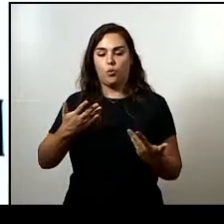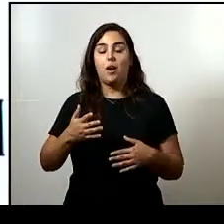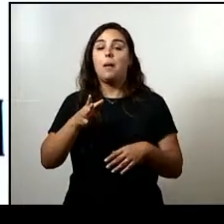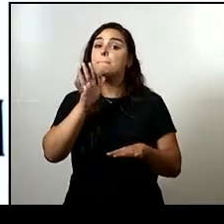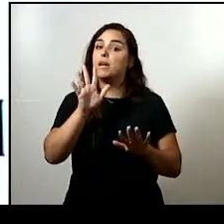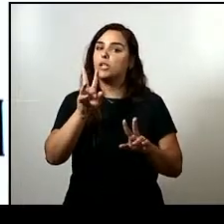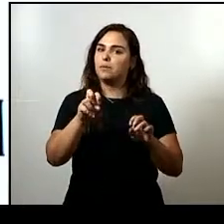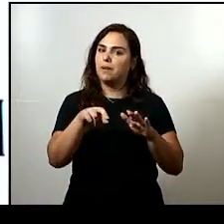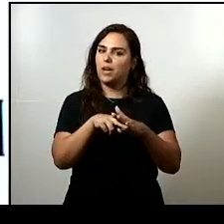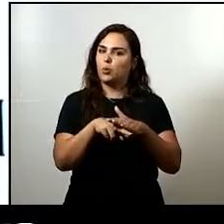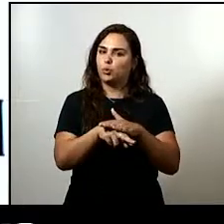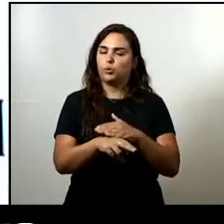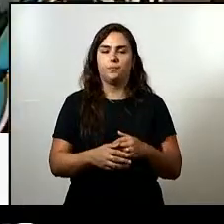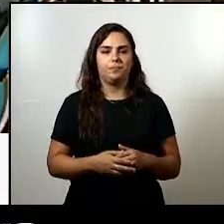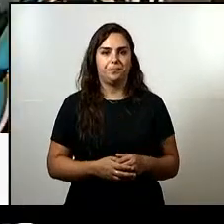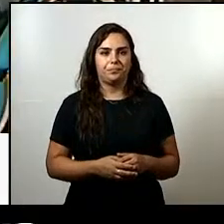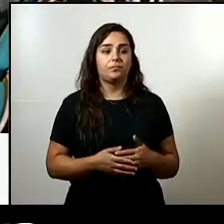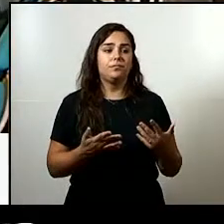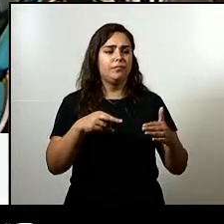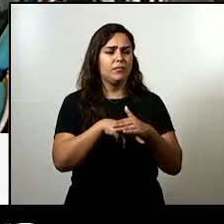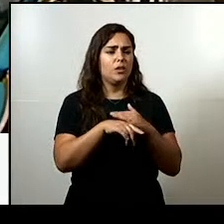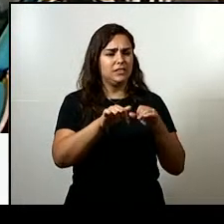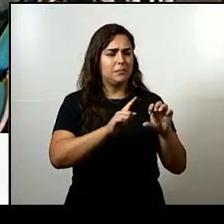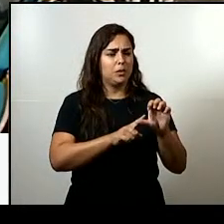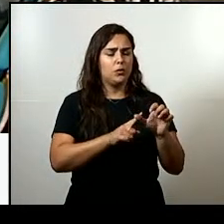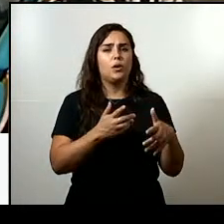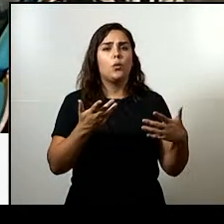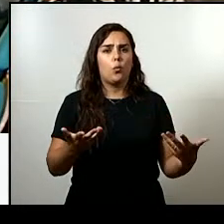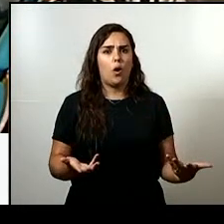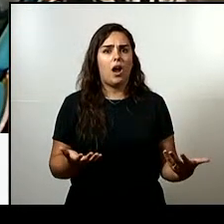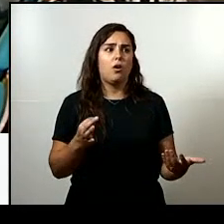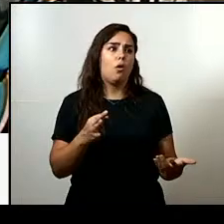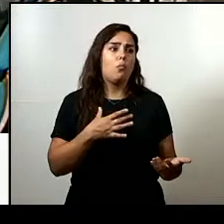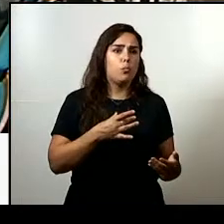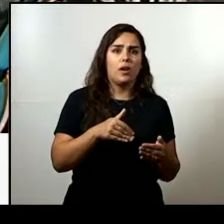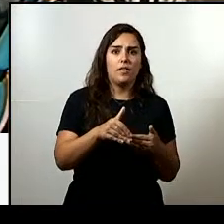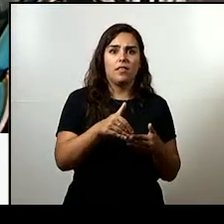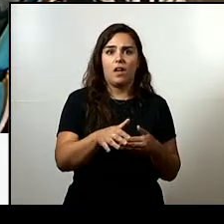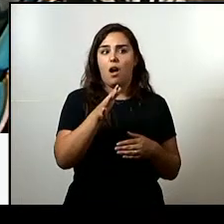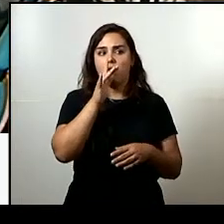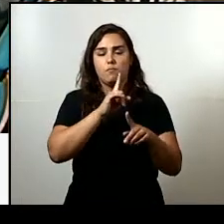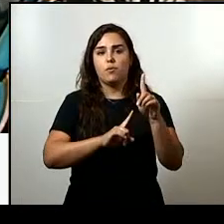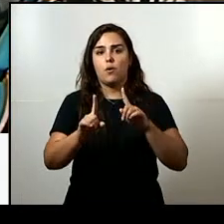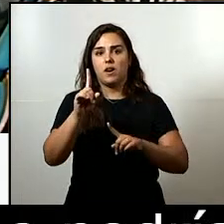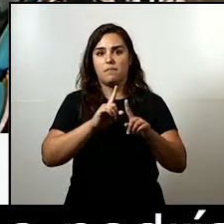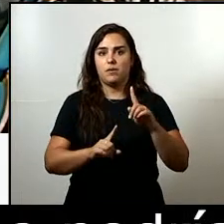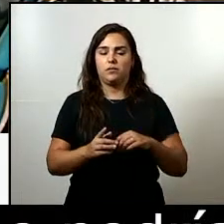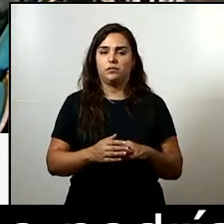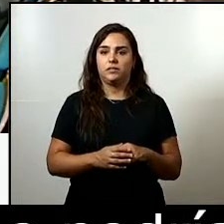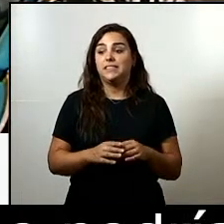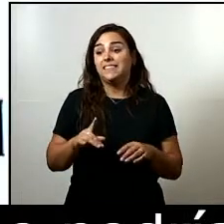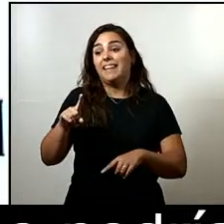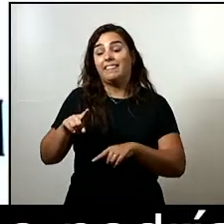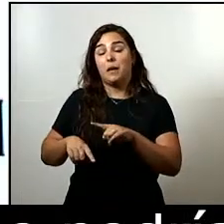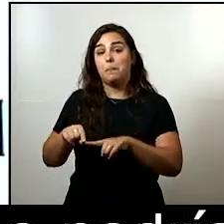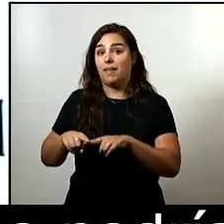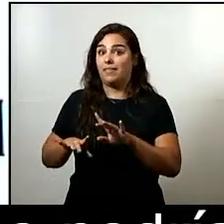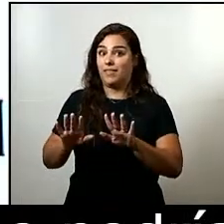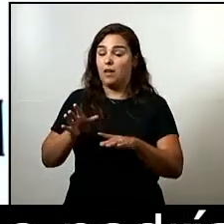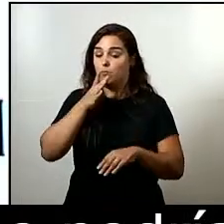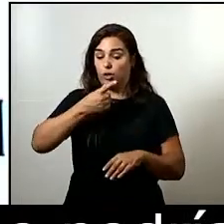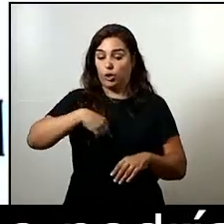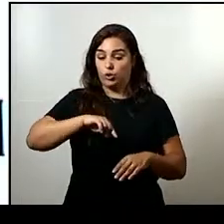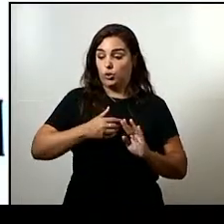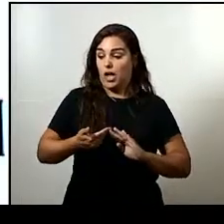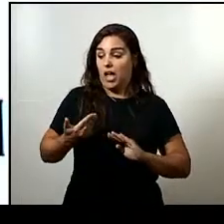recursos. Y en ese aspecto, ¿qué recursos tiene Extremadura o podría tener? Porque, bueno, ahora está el problema de... Un poco en base, porque nosotros hemos pedido desde